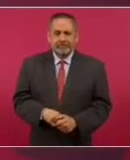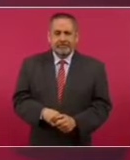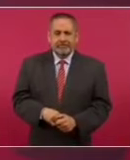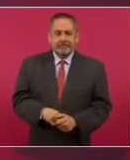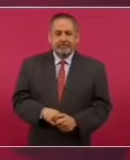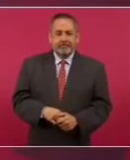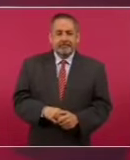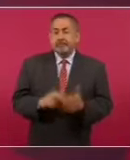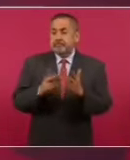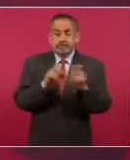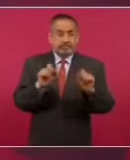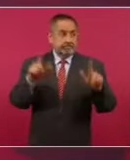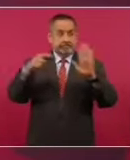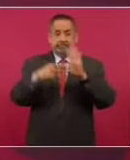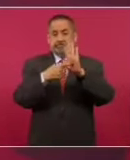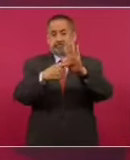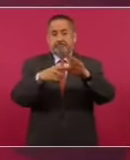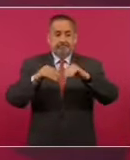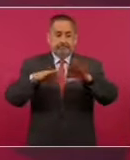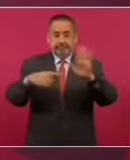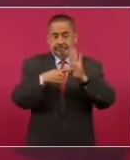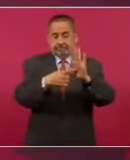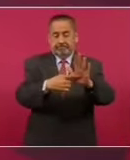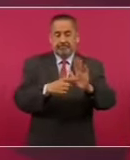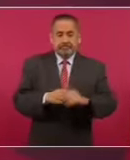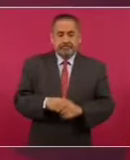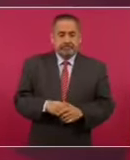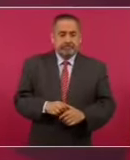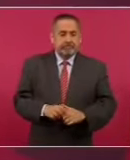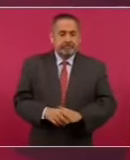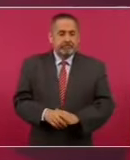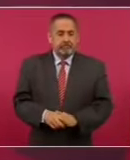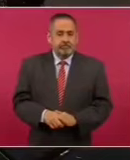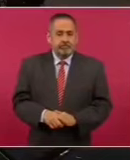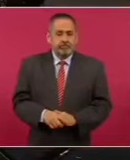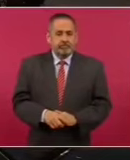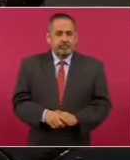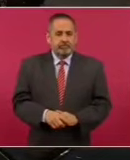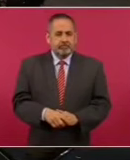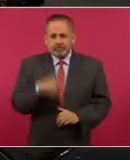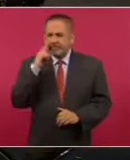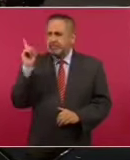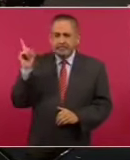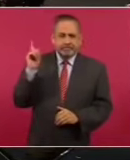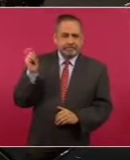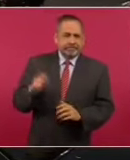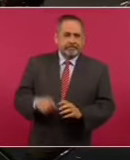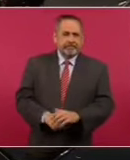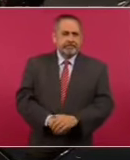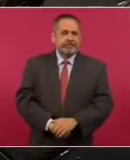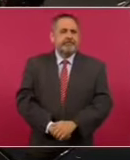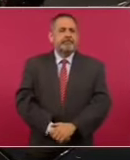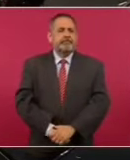y lo tengo que poner ahora, lo tengo que decir ahora, y le vamos a entregar. Aquí está.